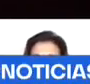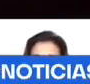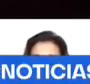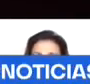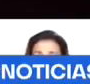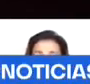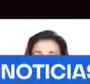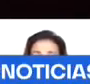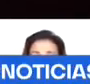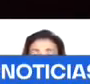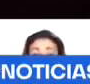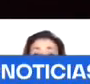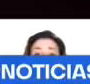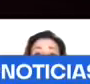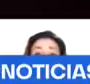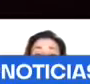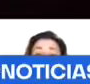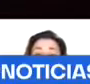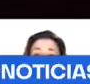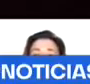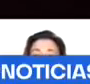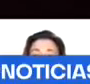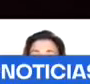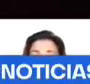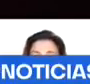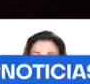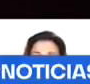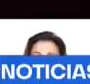admisibilidad de la indicación precedente.